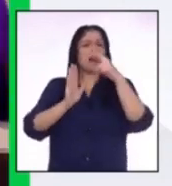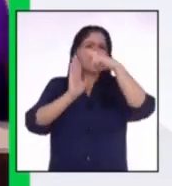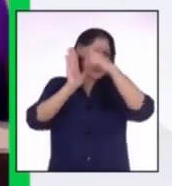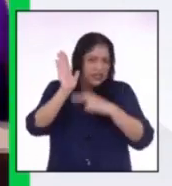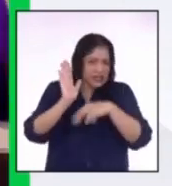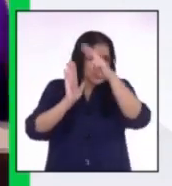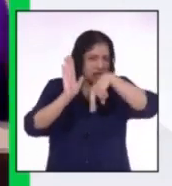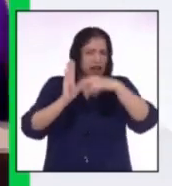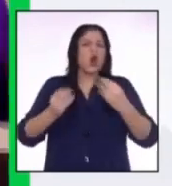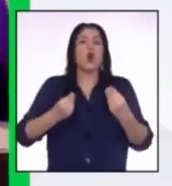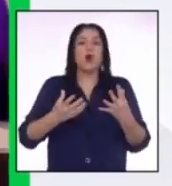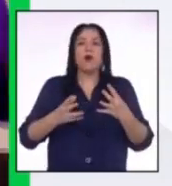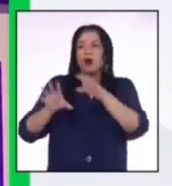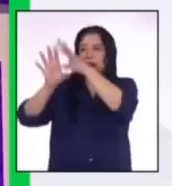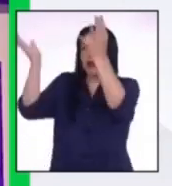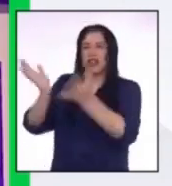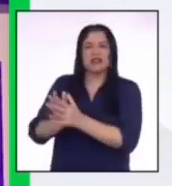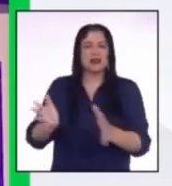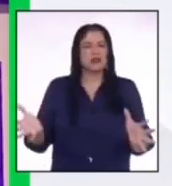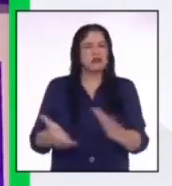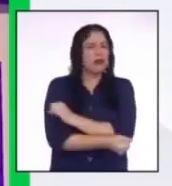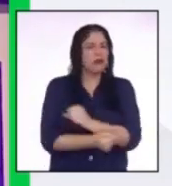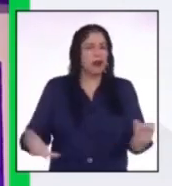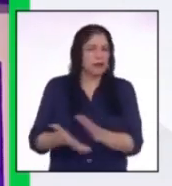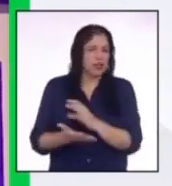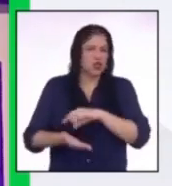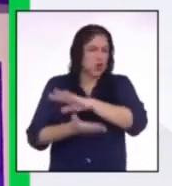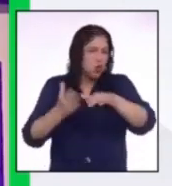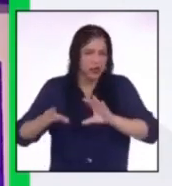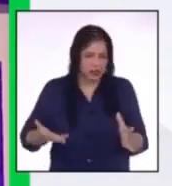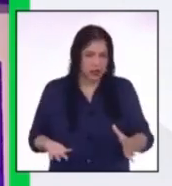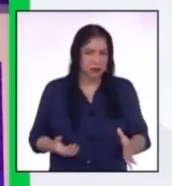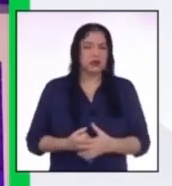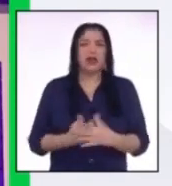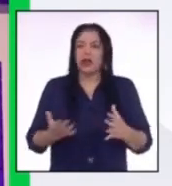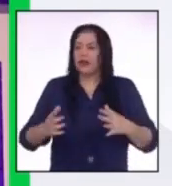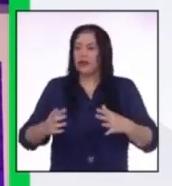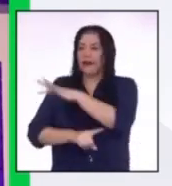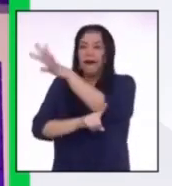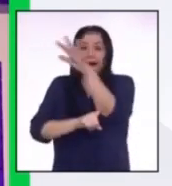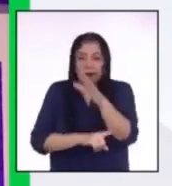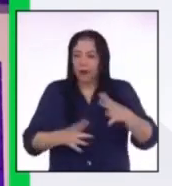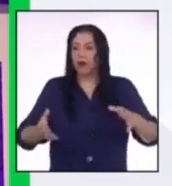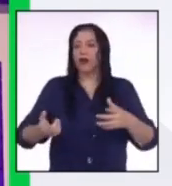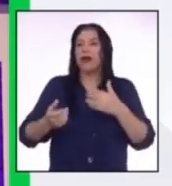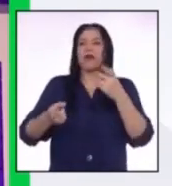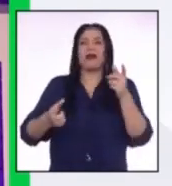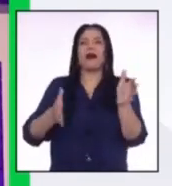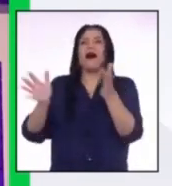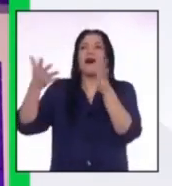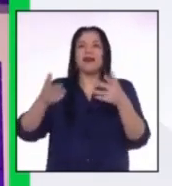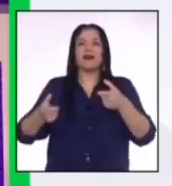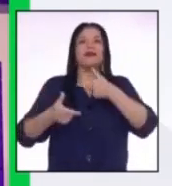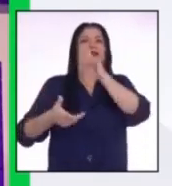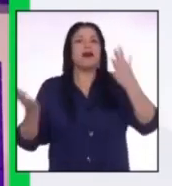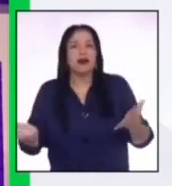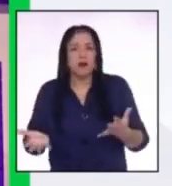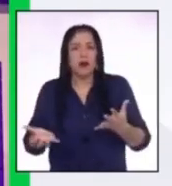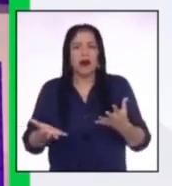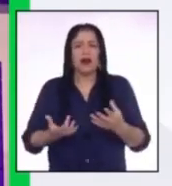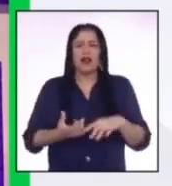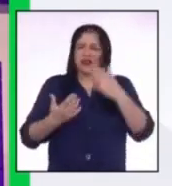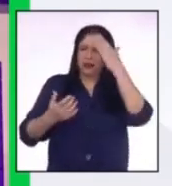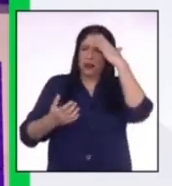estamos destruyendo el planeta en que vivimos cómo estamos destruyendo los ecosistemas de los que dependemos para sobrevivir pero no están usando esa información